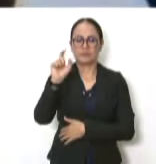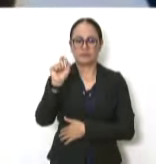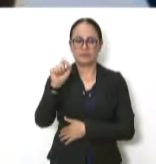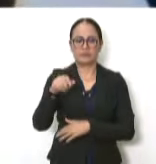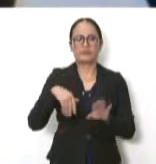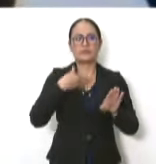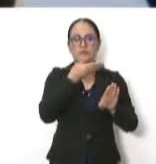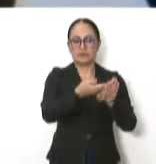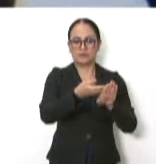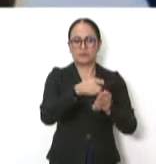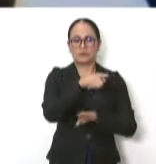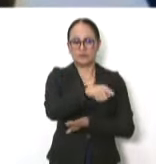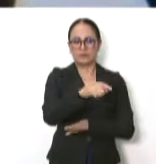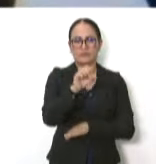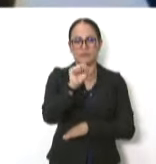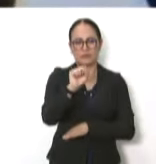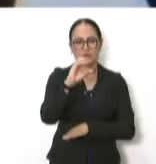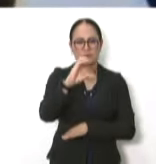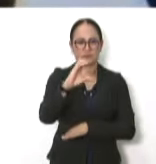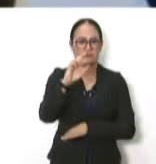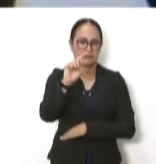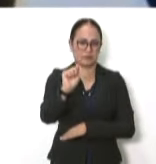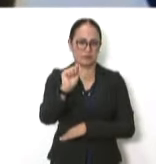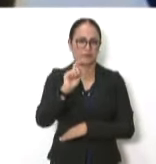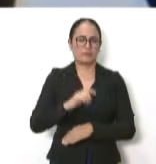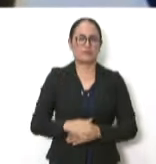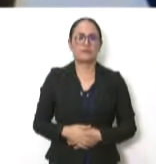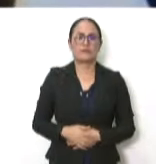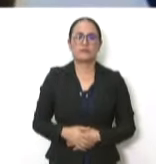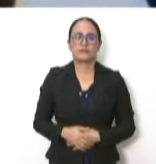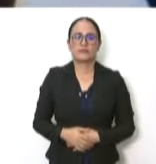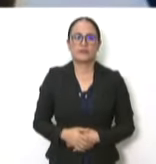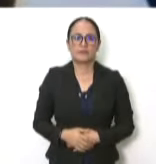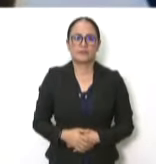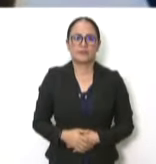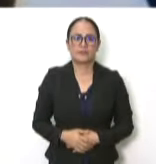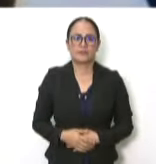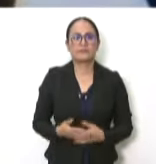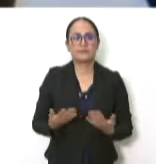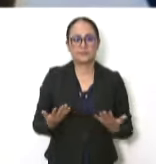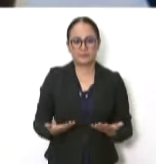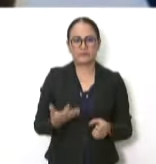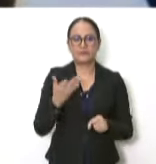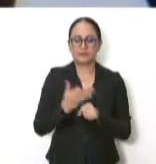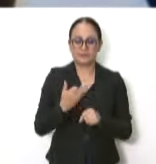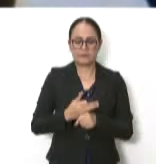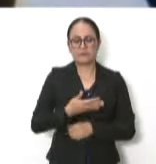6950/20, interpuesto en contra de la Secretaría de Comunicaciones y Transportes, por lo que están